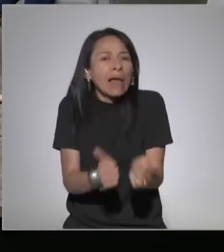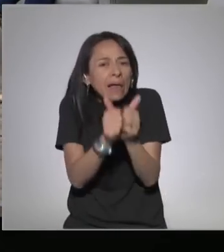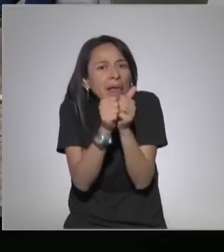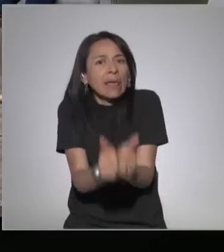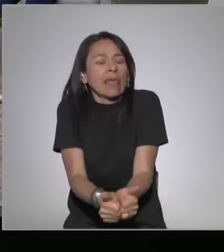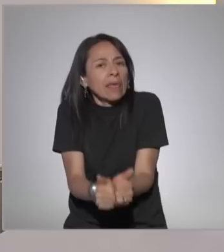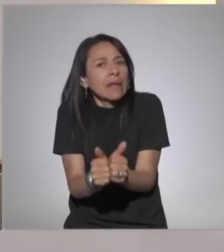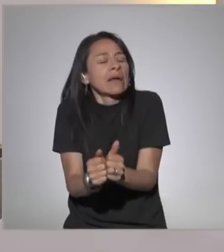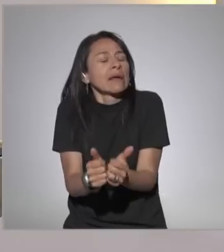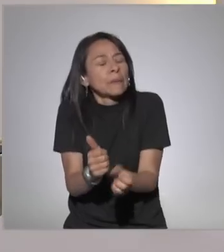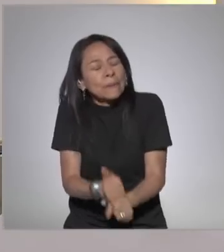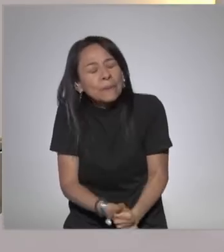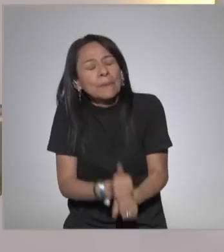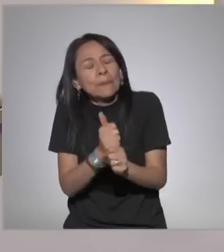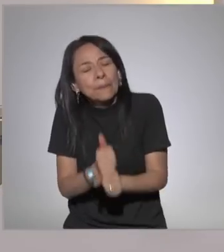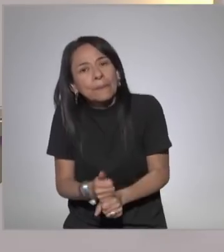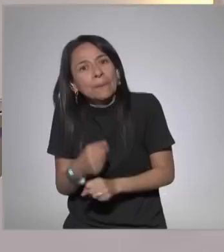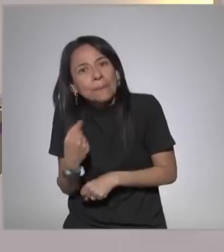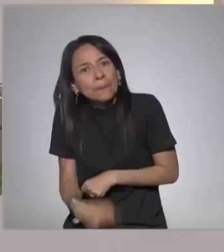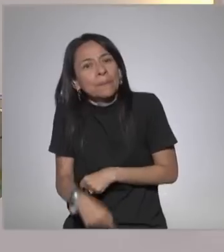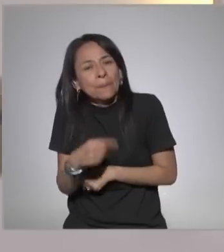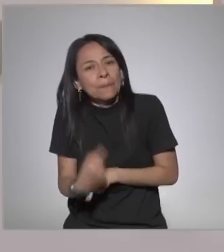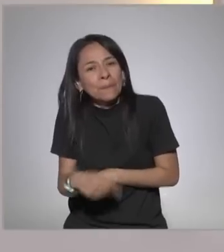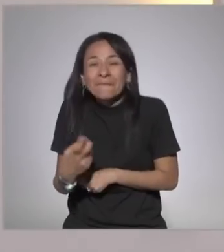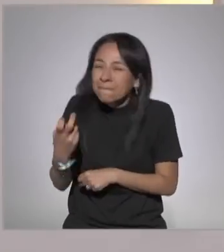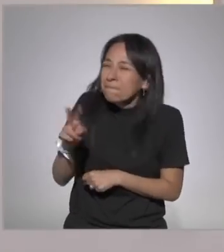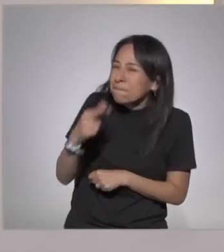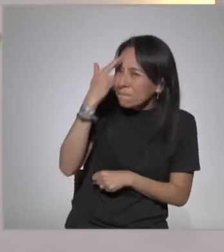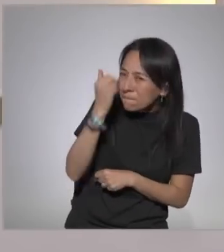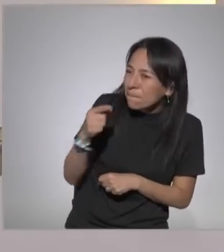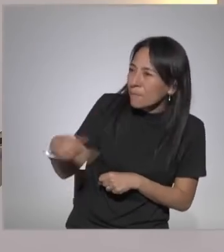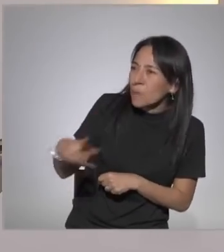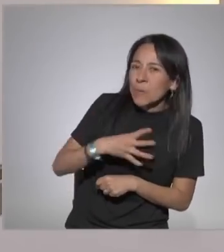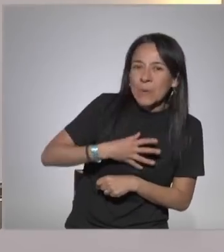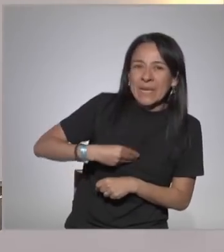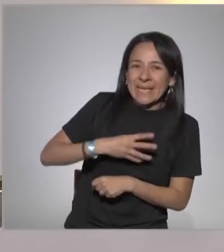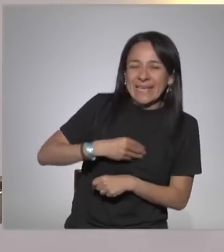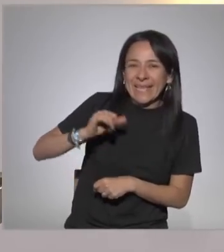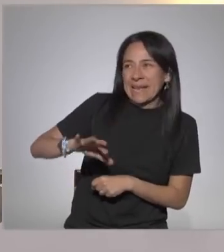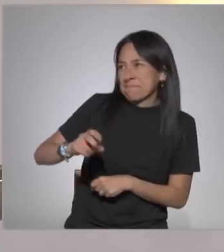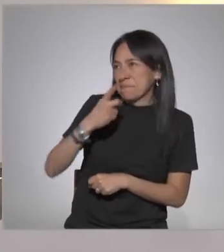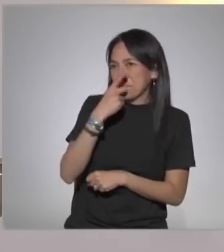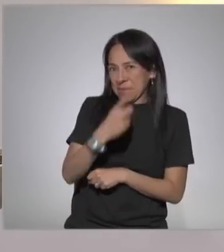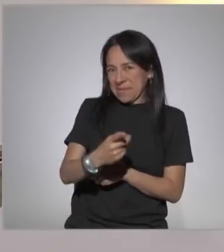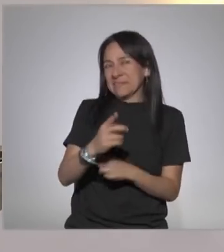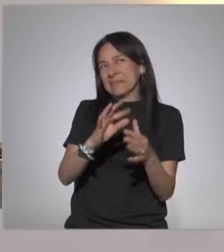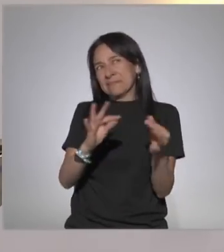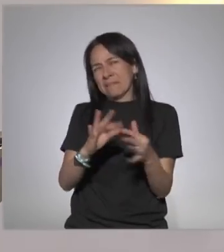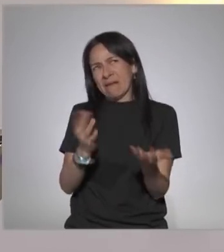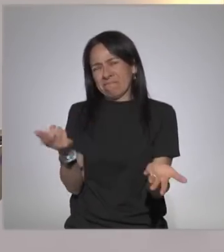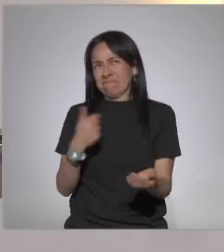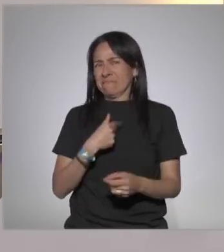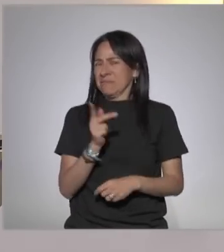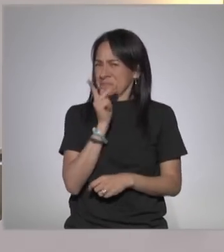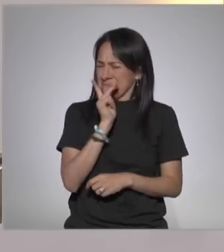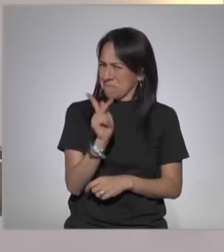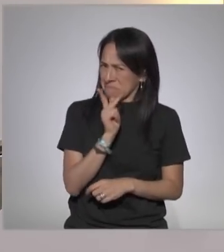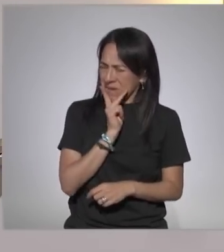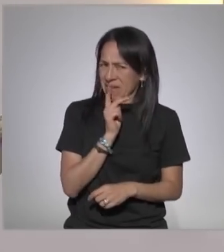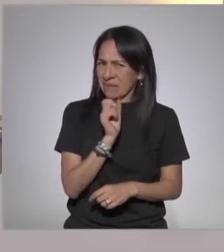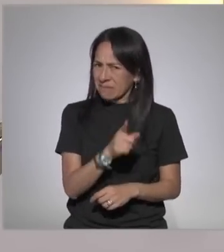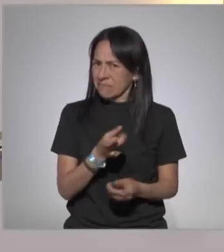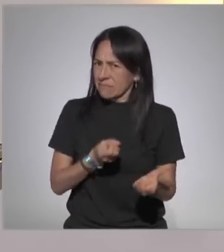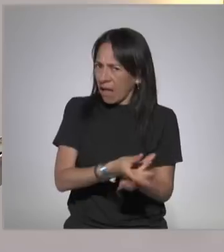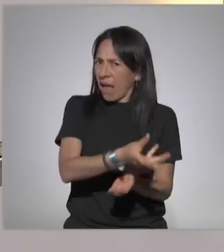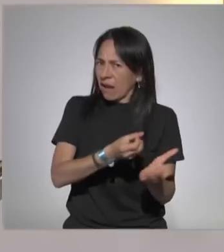y en este sentido, o sea, la hija incluso brinda como su hipótesis de por qué su papá sale con mujeres mucho menores,